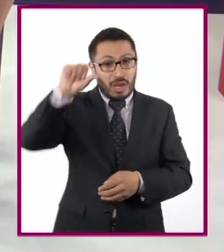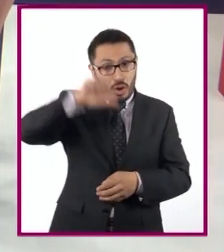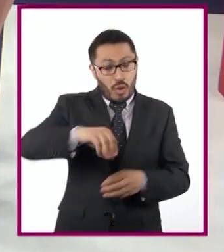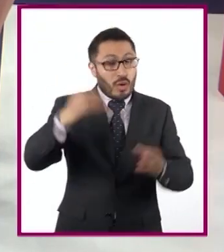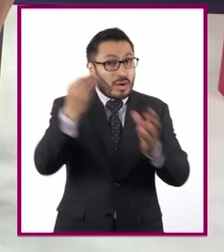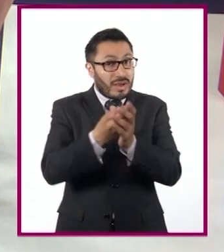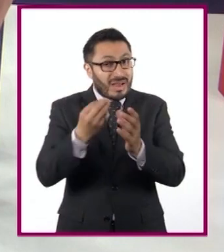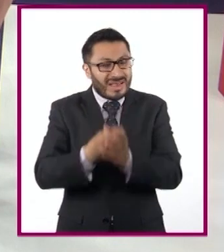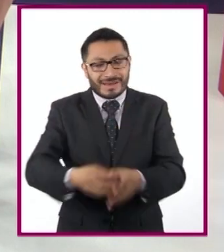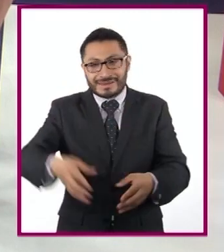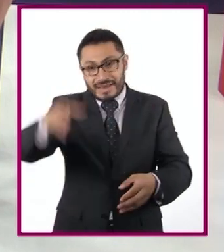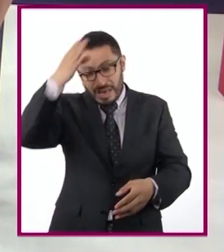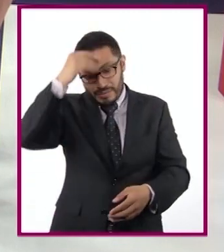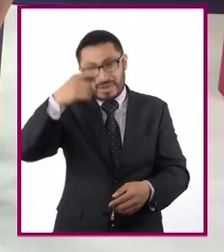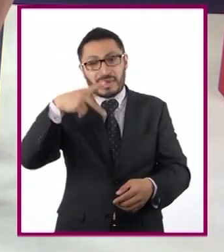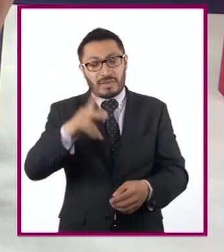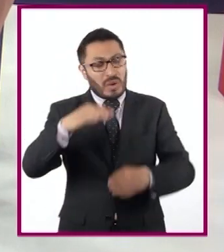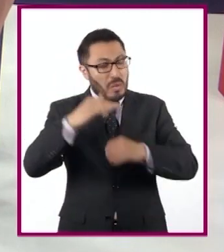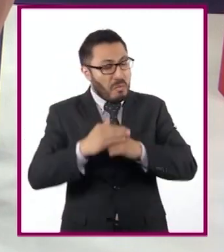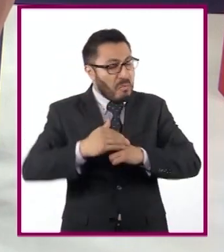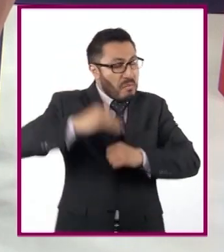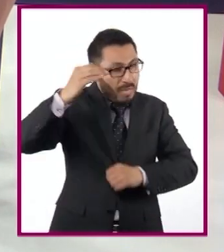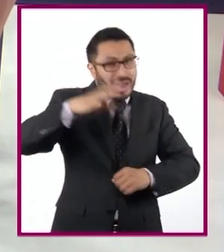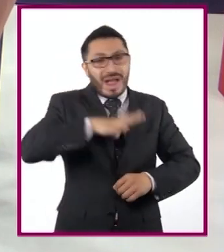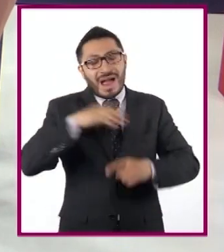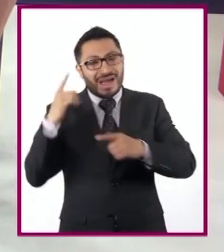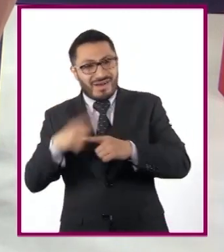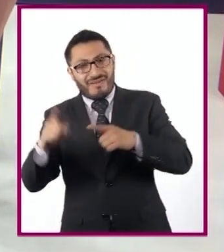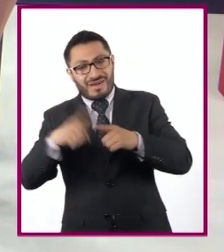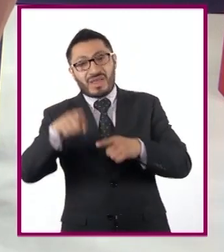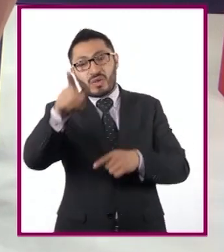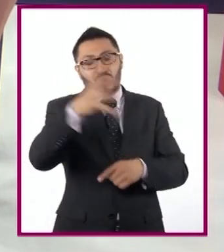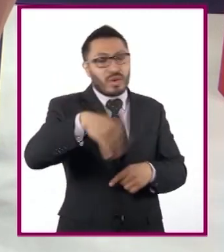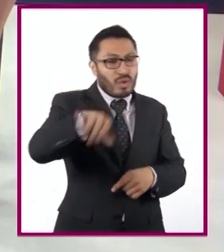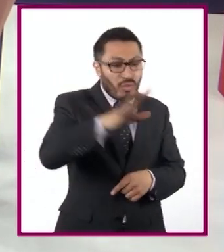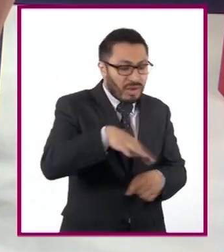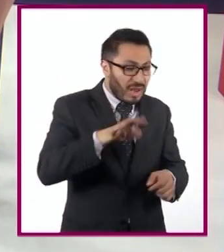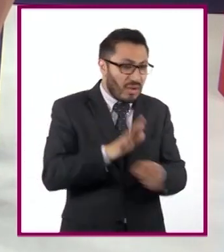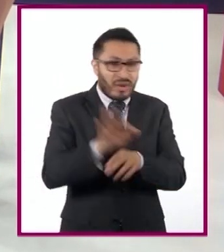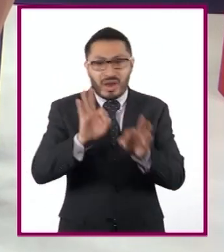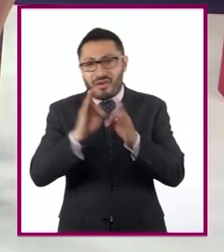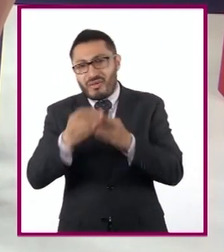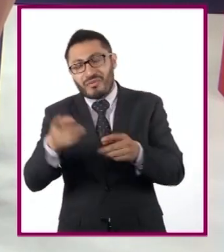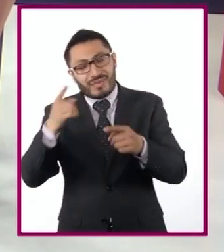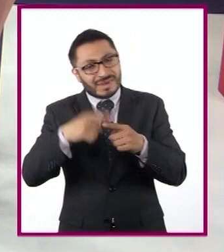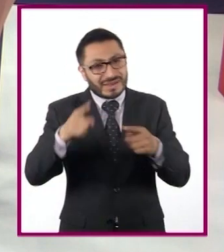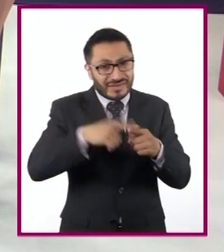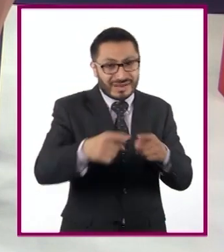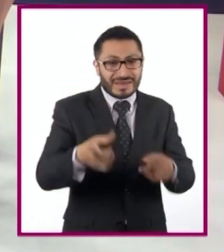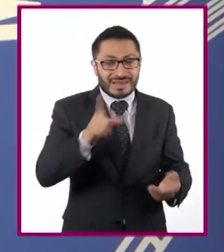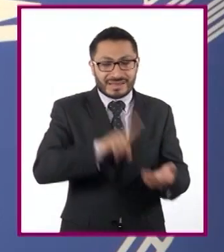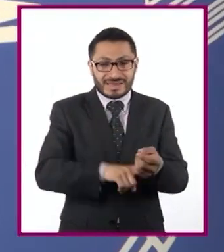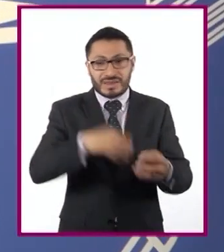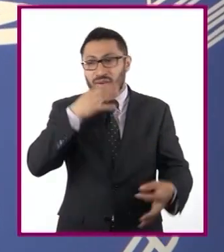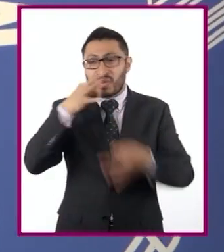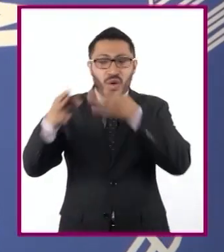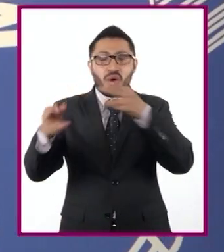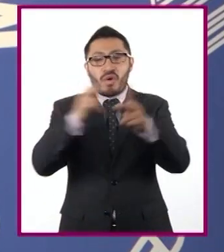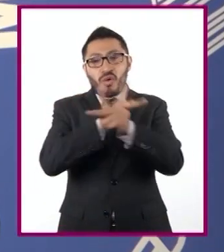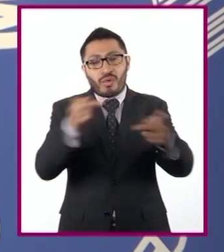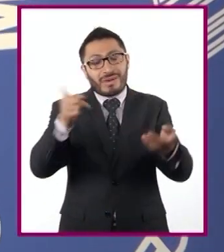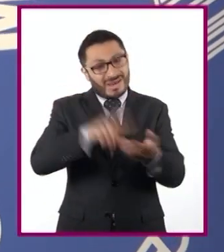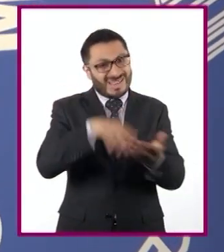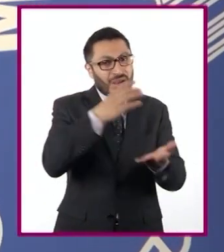son las únicas, existen más. Busquen qué otras figuras retóricas se usan en los anuncios publicitarios. En